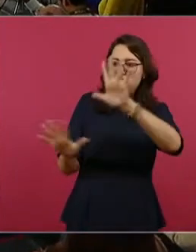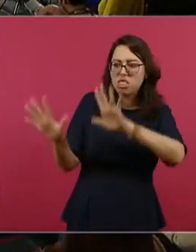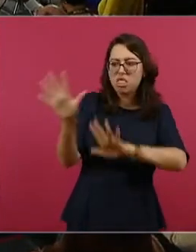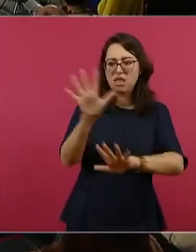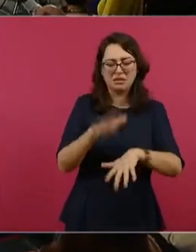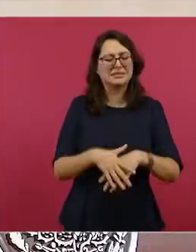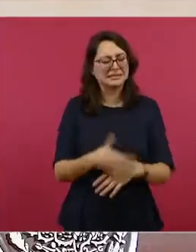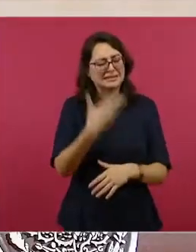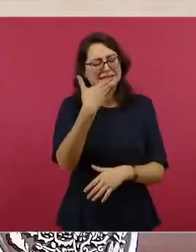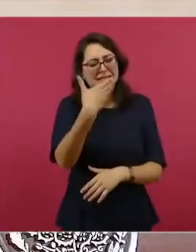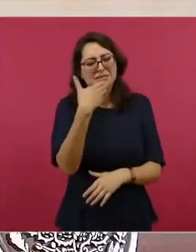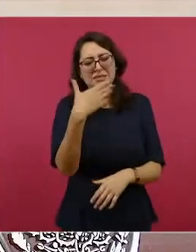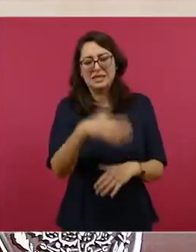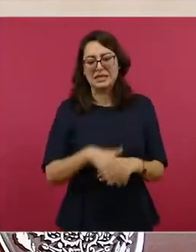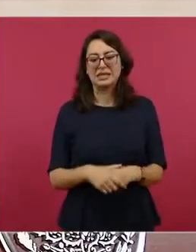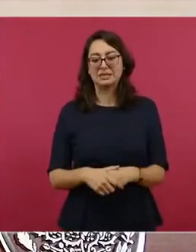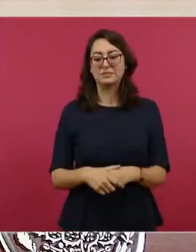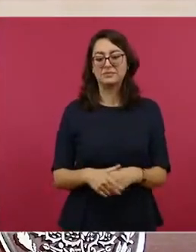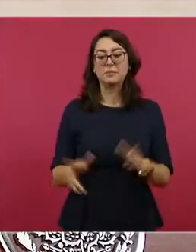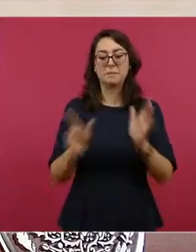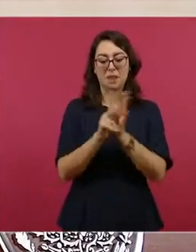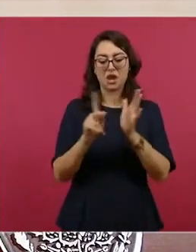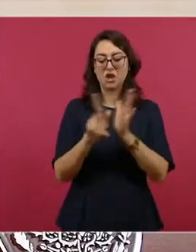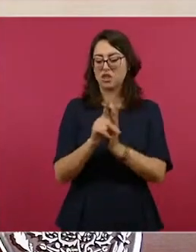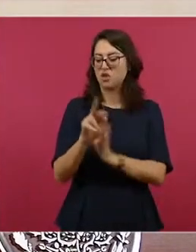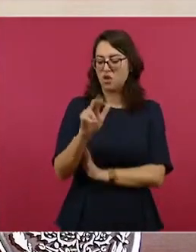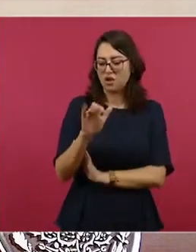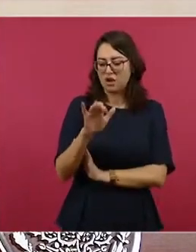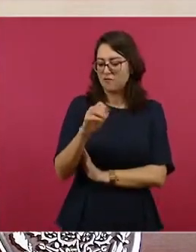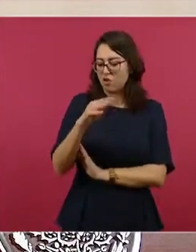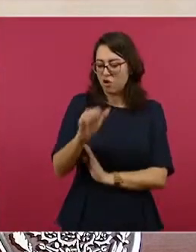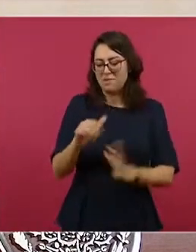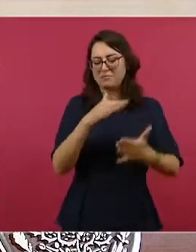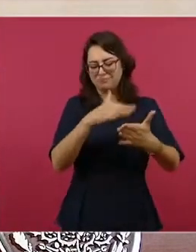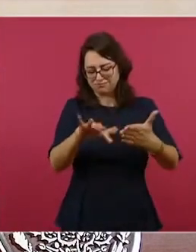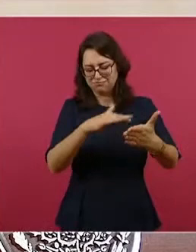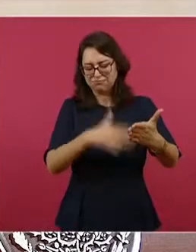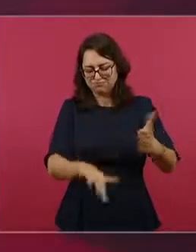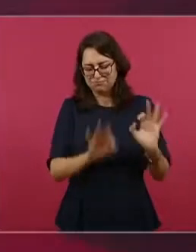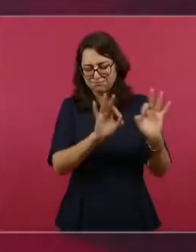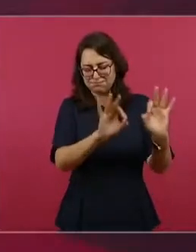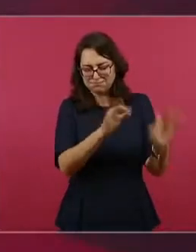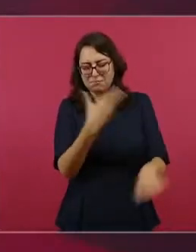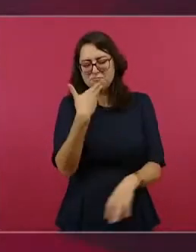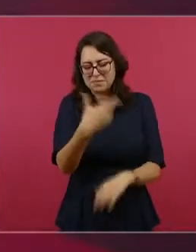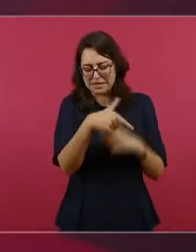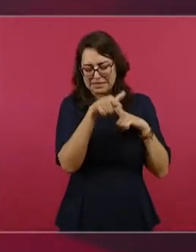sigue leyendo el Reforma, sigue empapándote